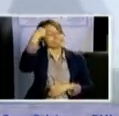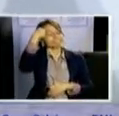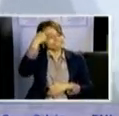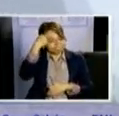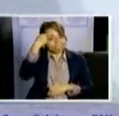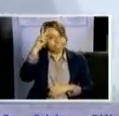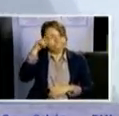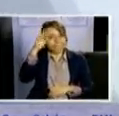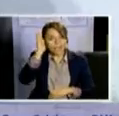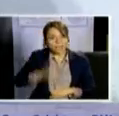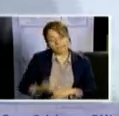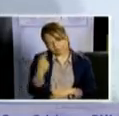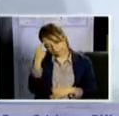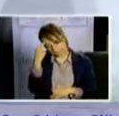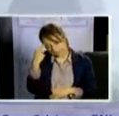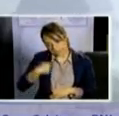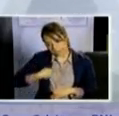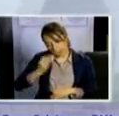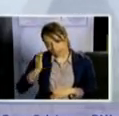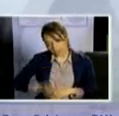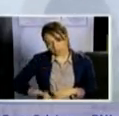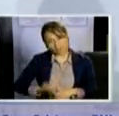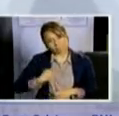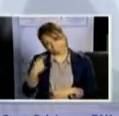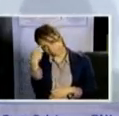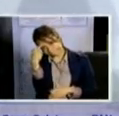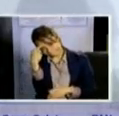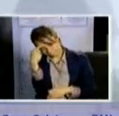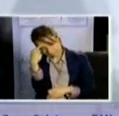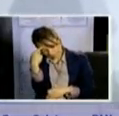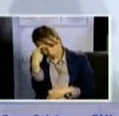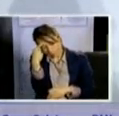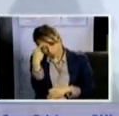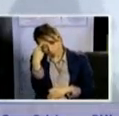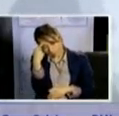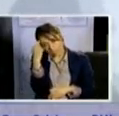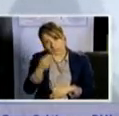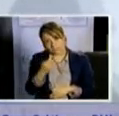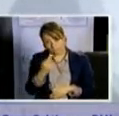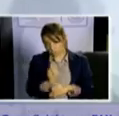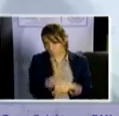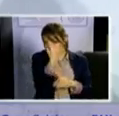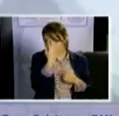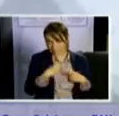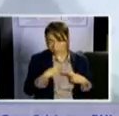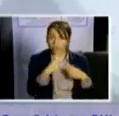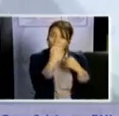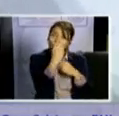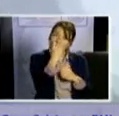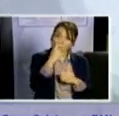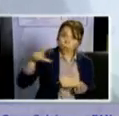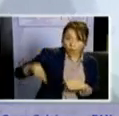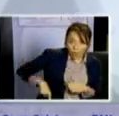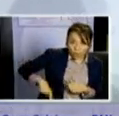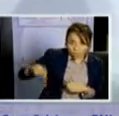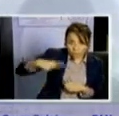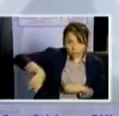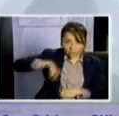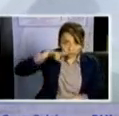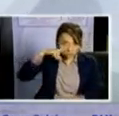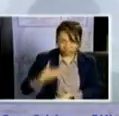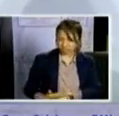llegar a un buen puerto, el estar conscientes, pero la conciencia colectiva. Esto no es de gobiernos, esto es de estar consciente cada uno